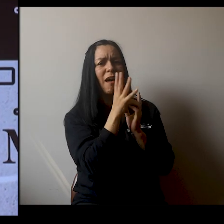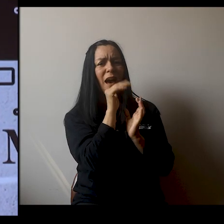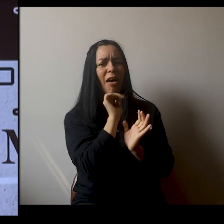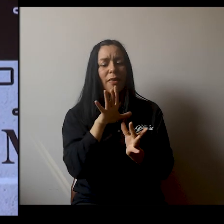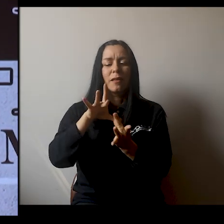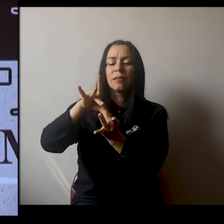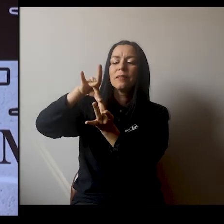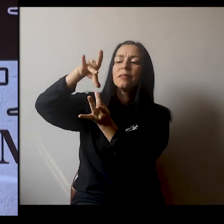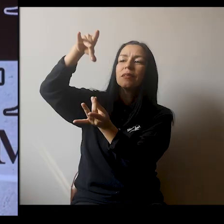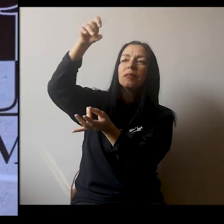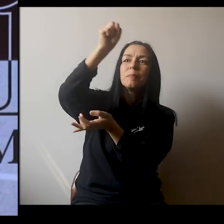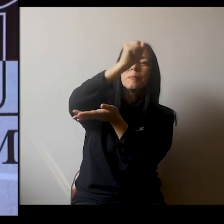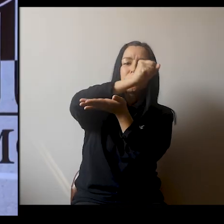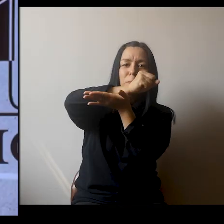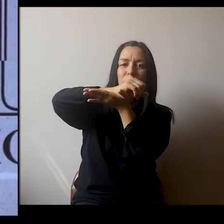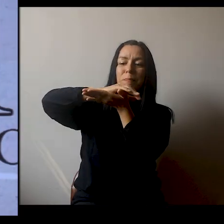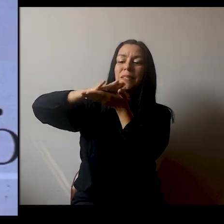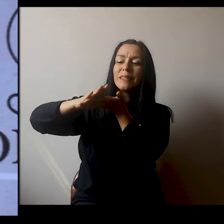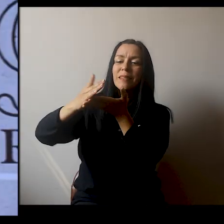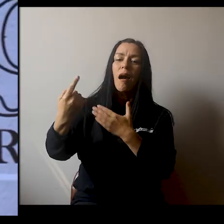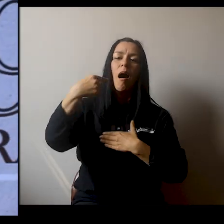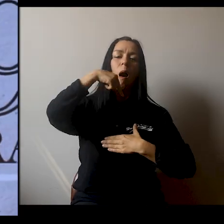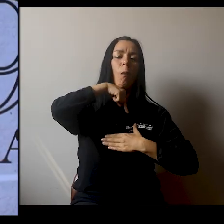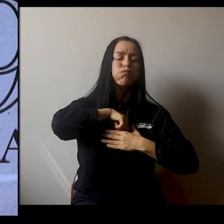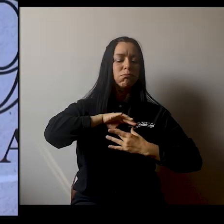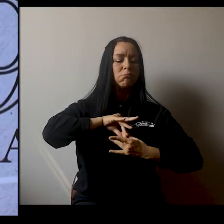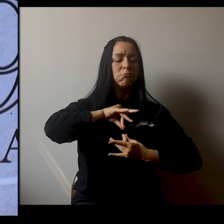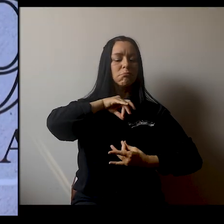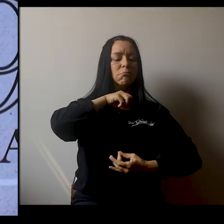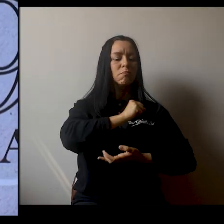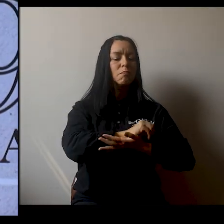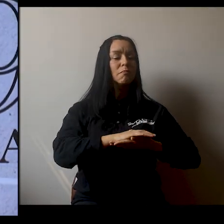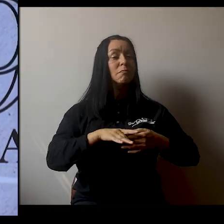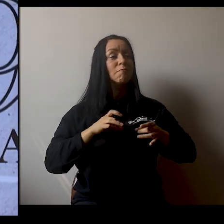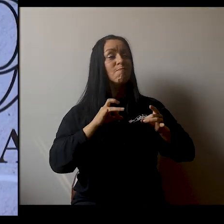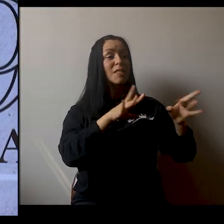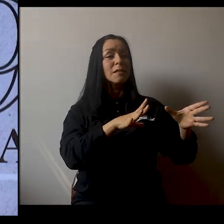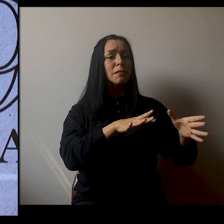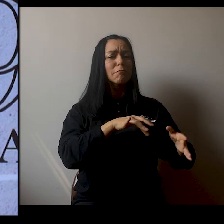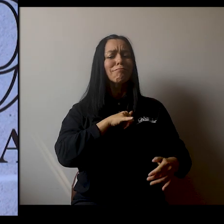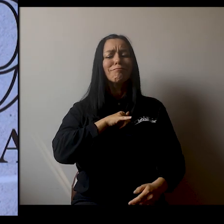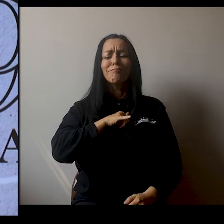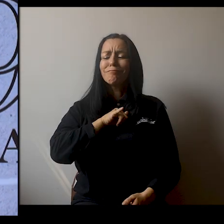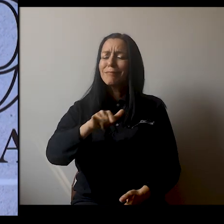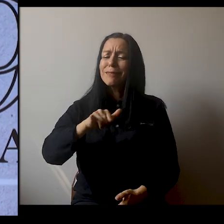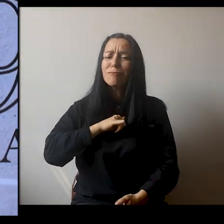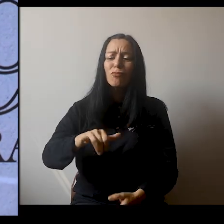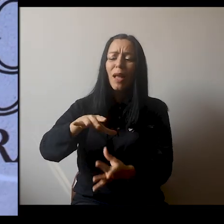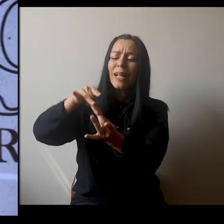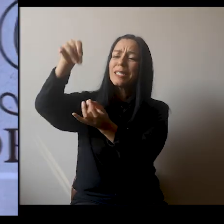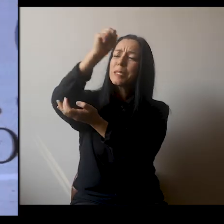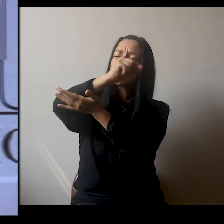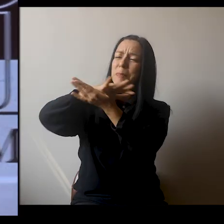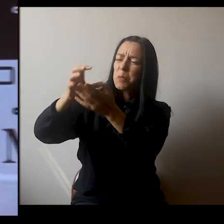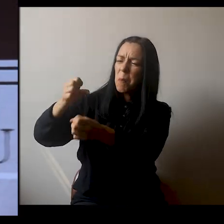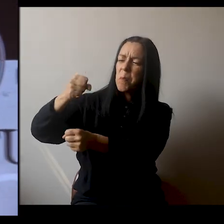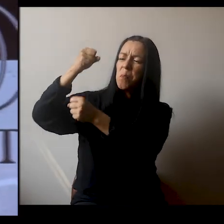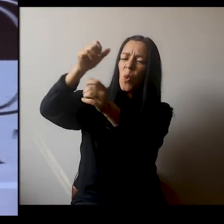cuerpo, el Espíritu Santo que está en nosotros, el mismo Espíritu